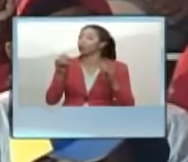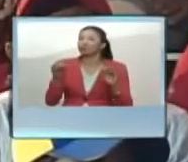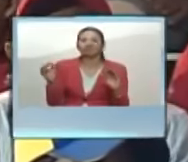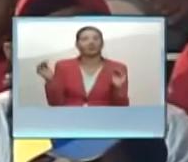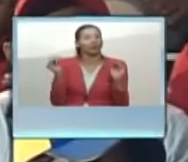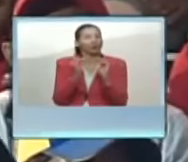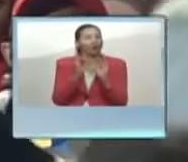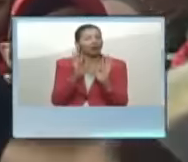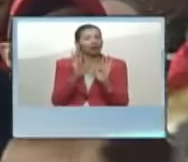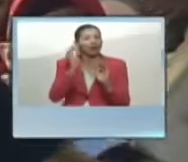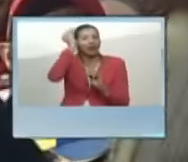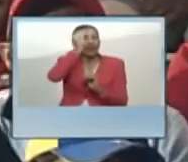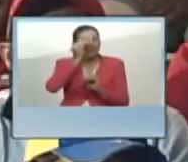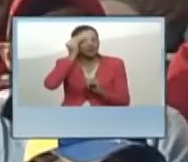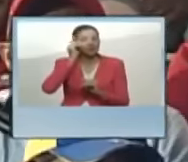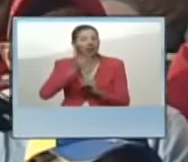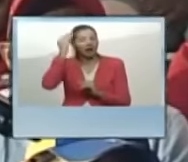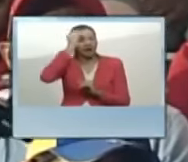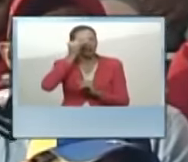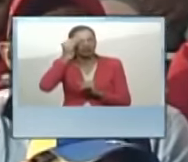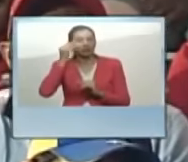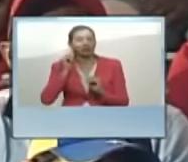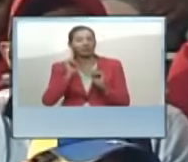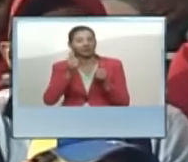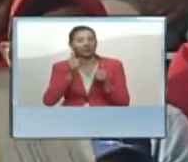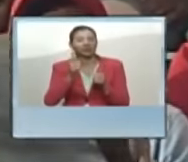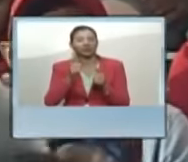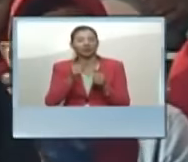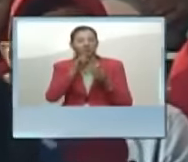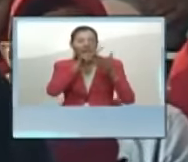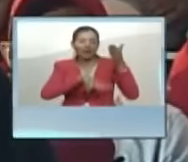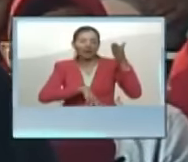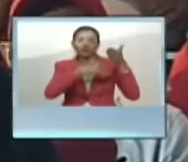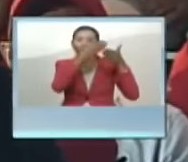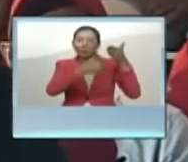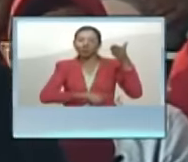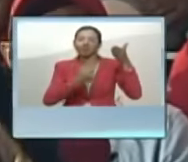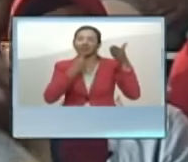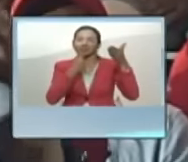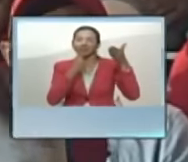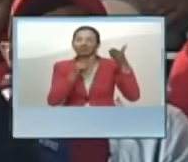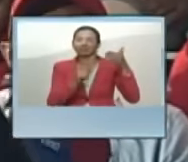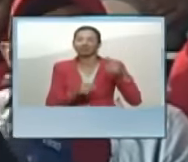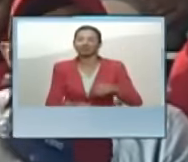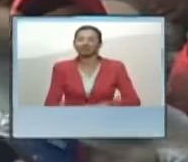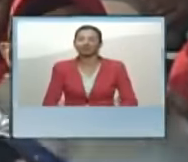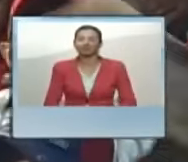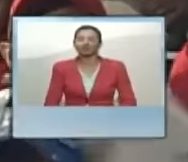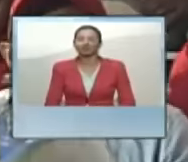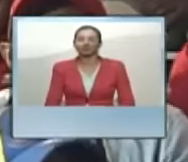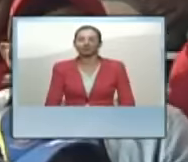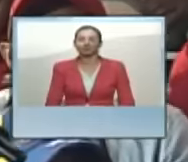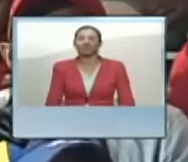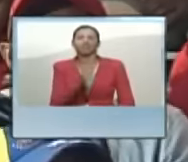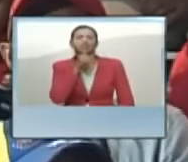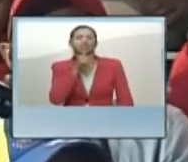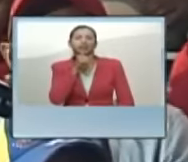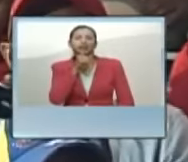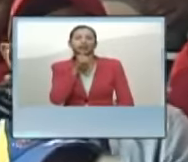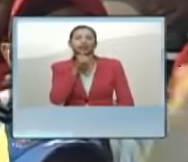de análisis. Y por ahí empezamos en el documento, ¿no? Definiendo y caracterizando muy puntualmente quién es nuestro